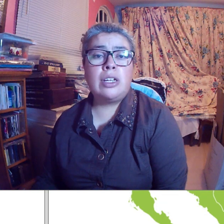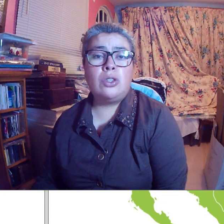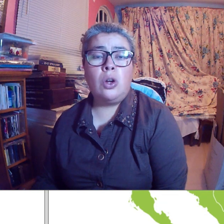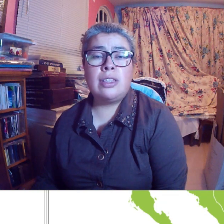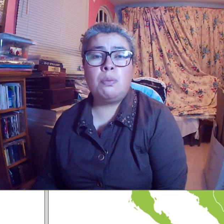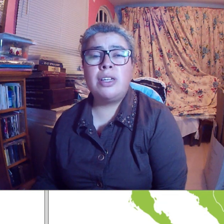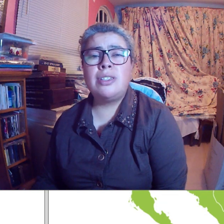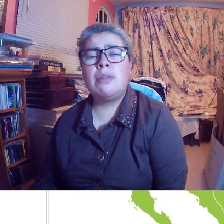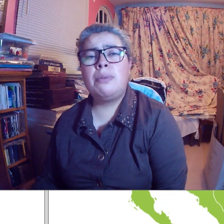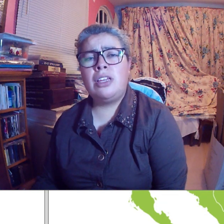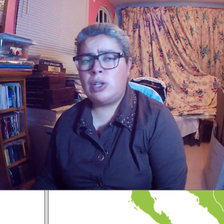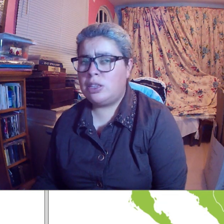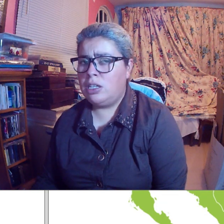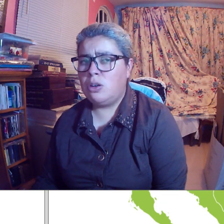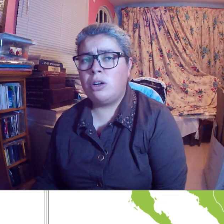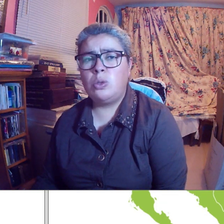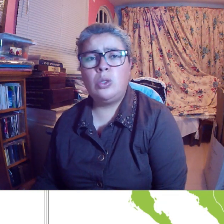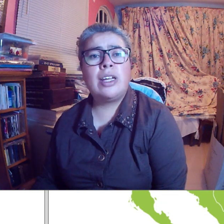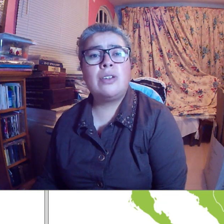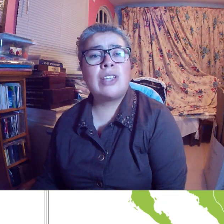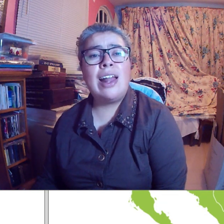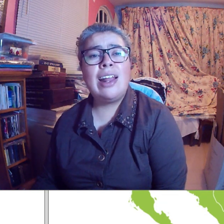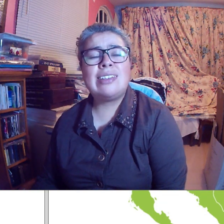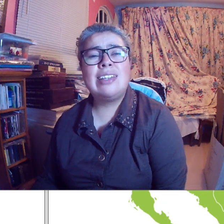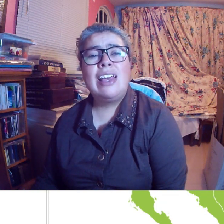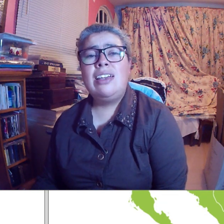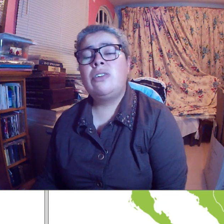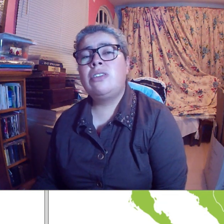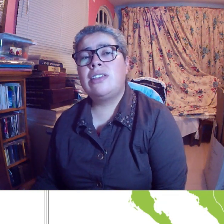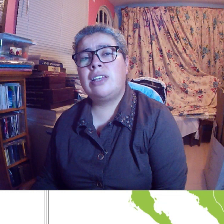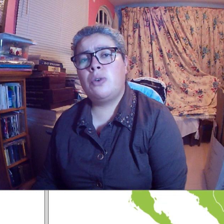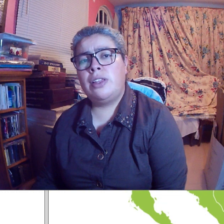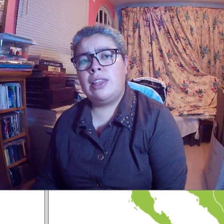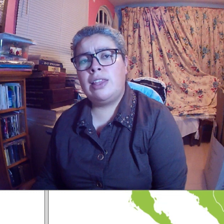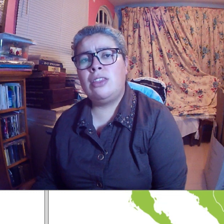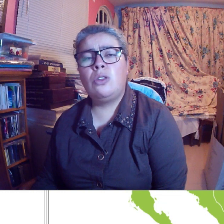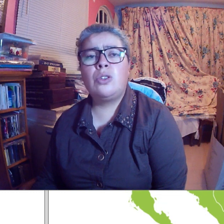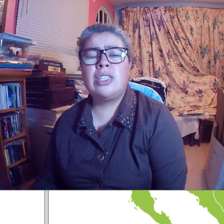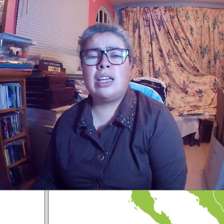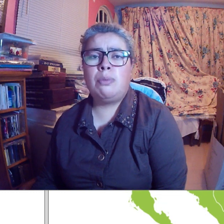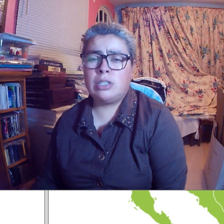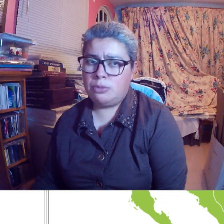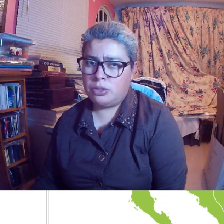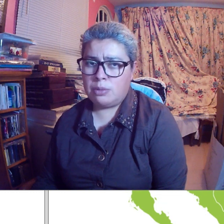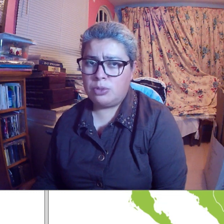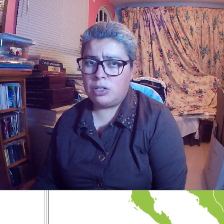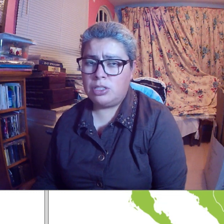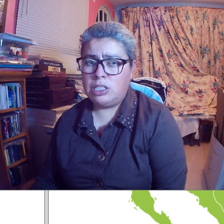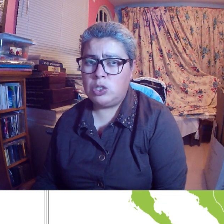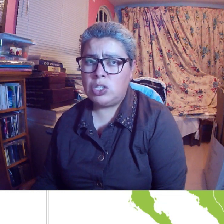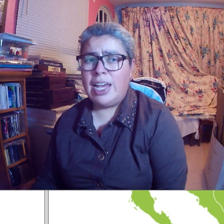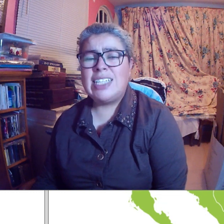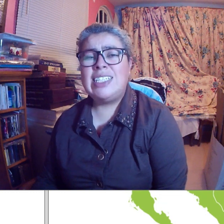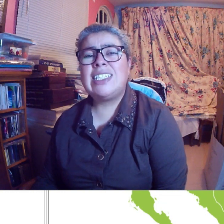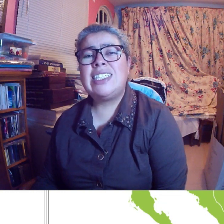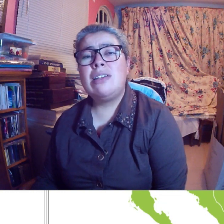un sector que te puede estar pidiendo a ti como adulto que no salgas y no te has dado cuenta de todos los ejemplos que mostramos a los